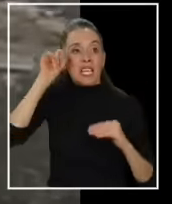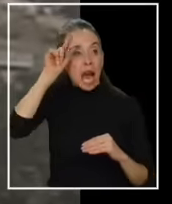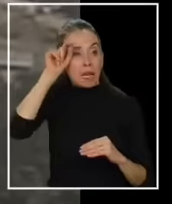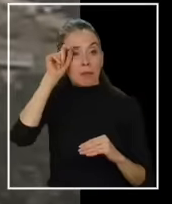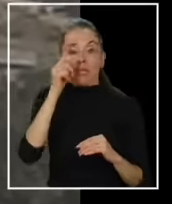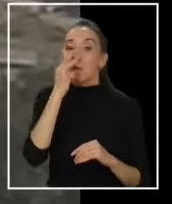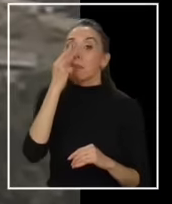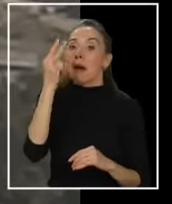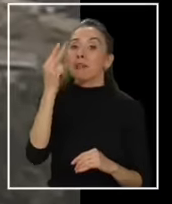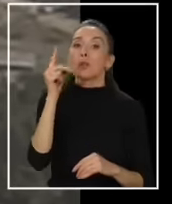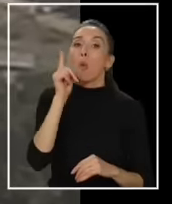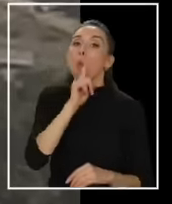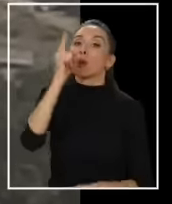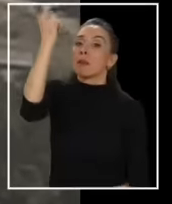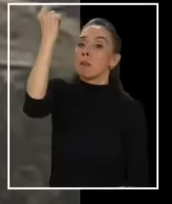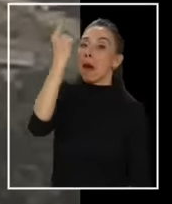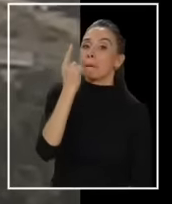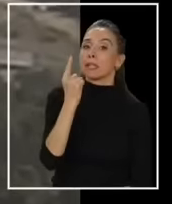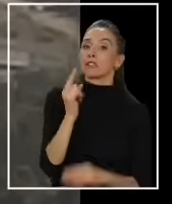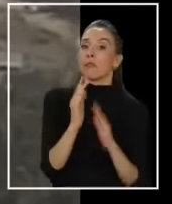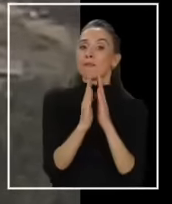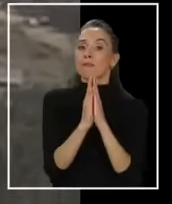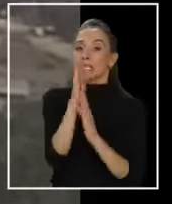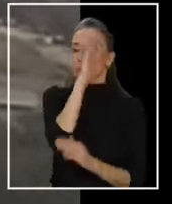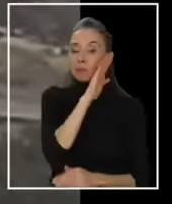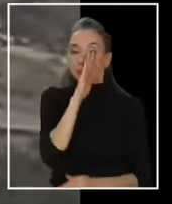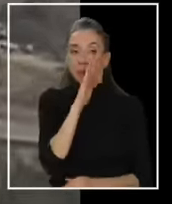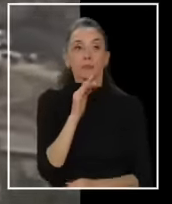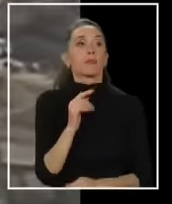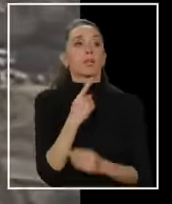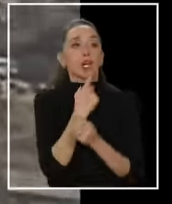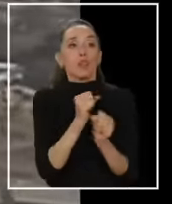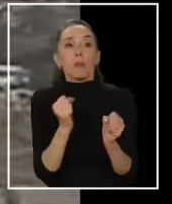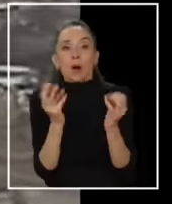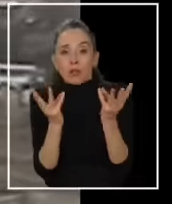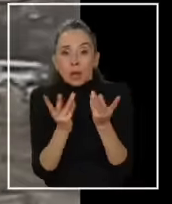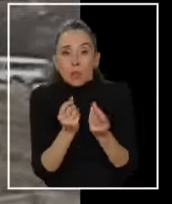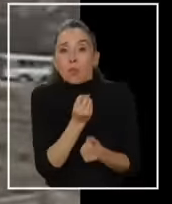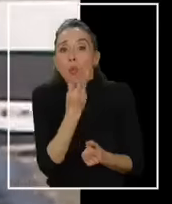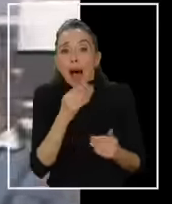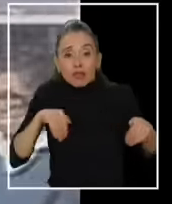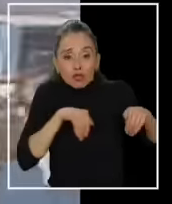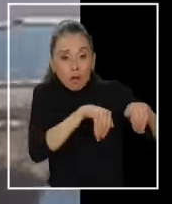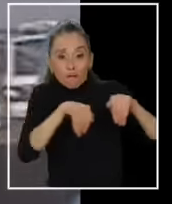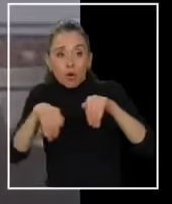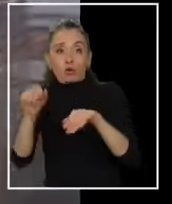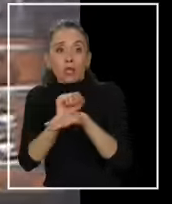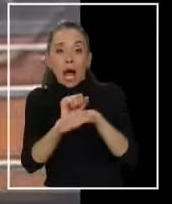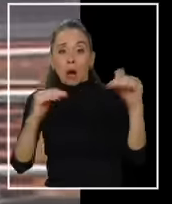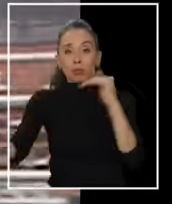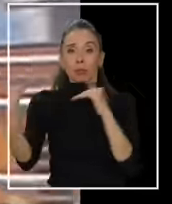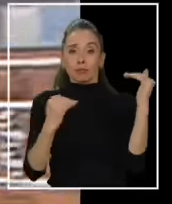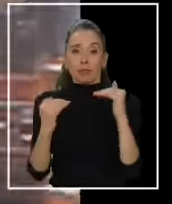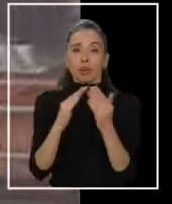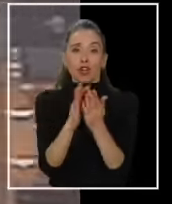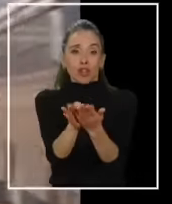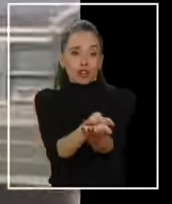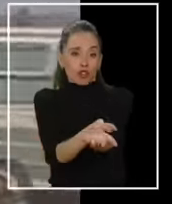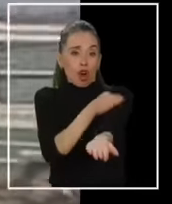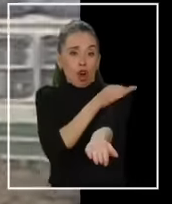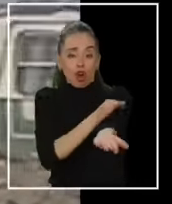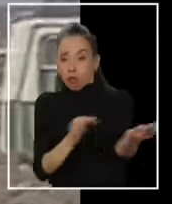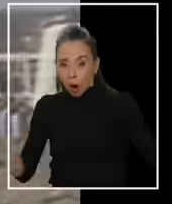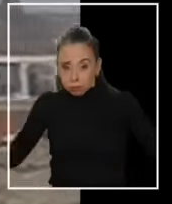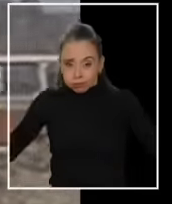la supuesta última aparición de la Virgen María. No podemos calcular la cantidad de buses y automóviles que han llegado desde todos los rincones del